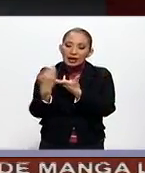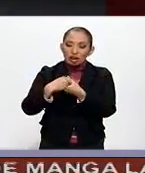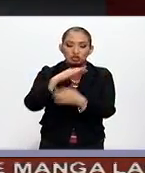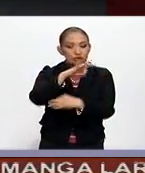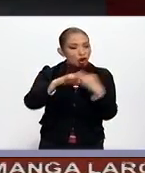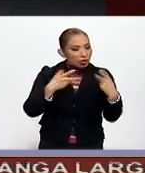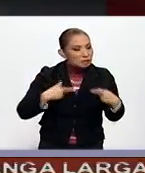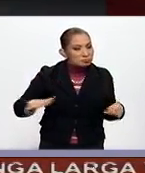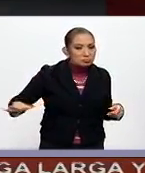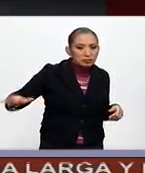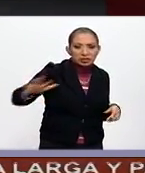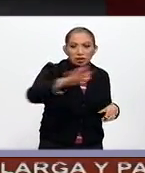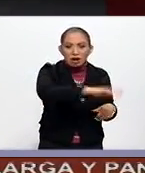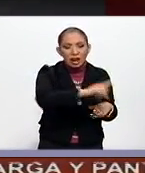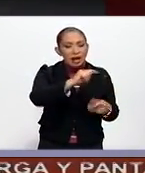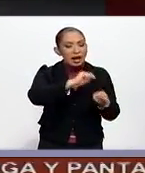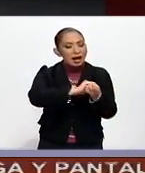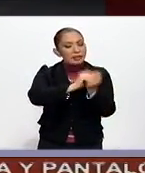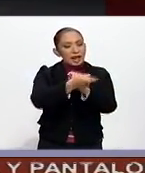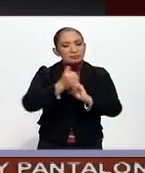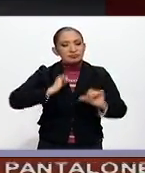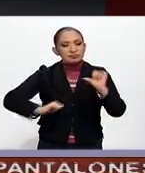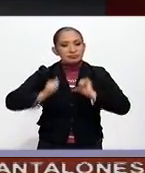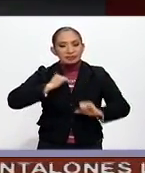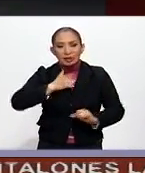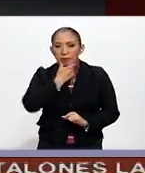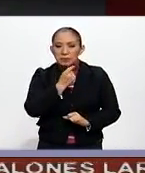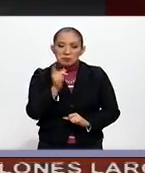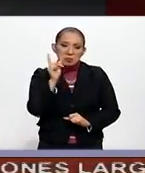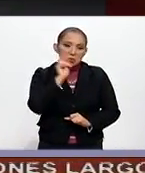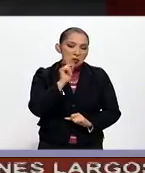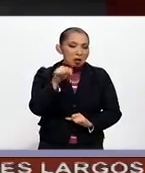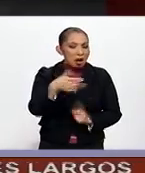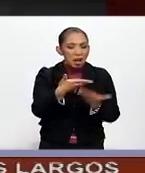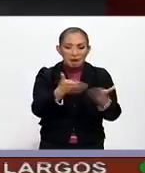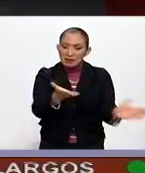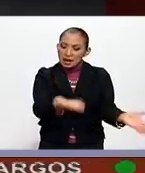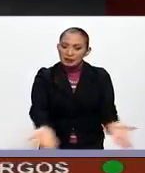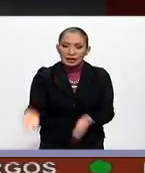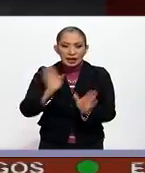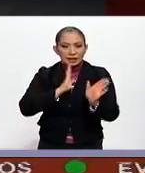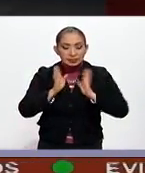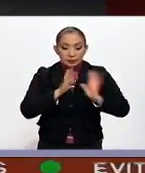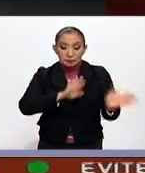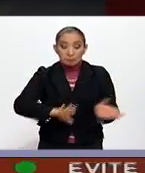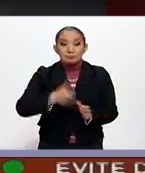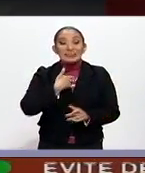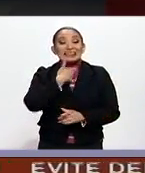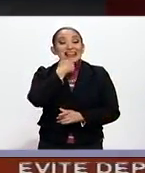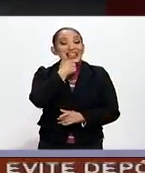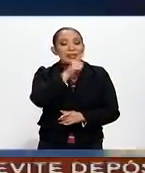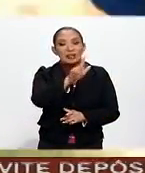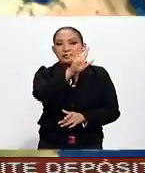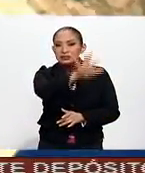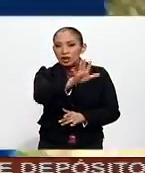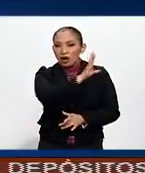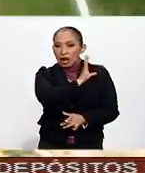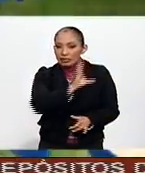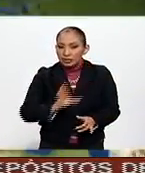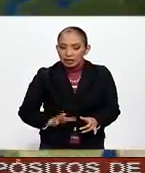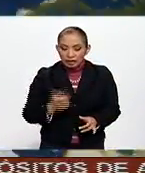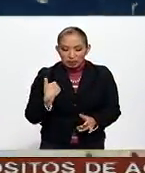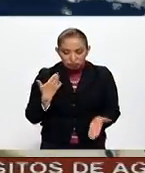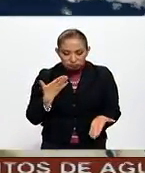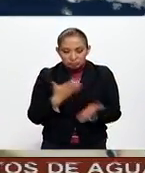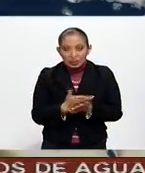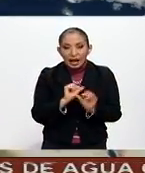de todas las personas, los transgéneros en el ejército. Tienen la puerta abierta. En Gran Bretaña, 5 candidatos se